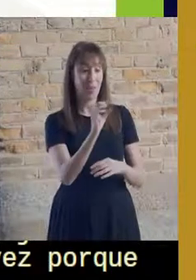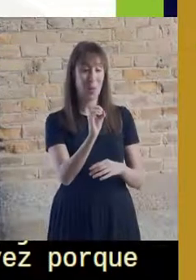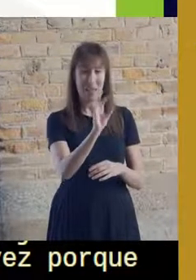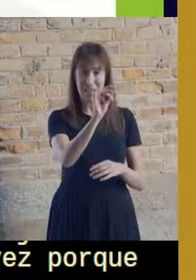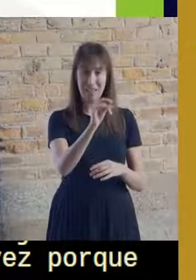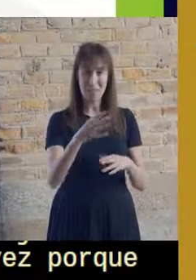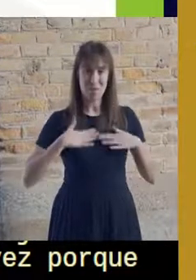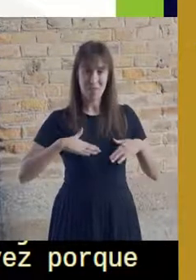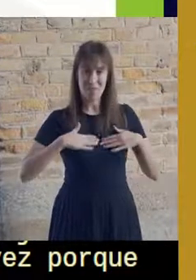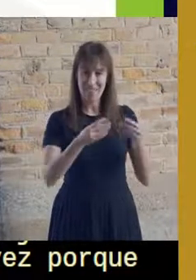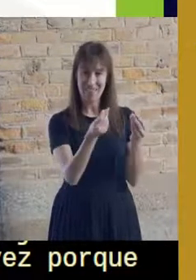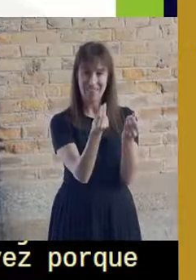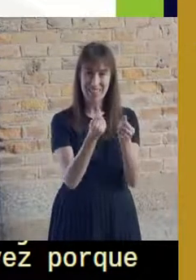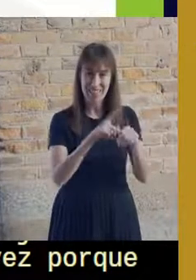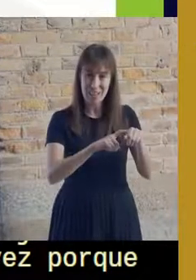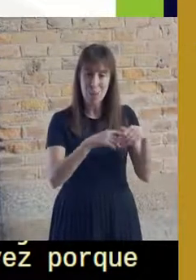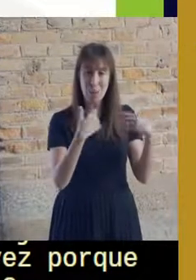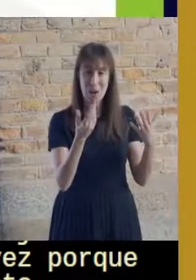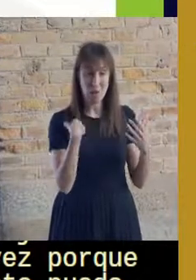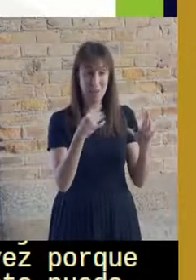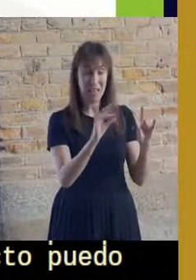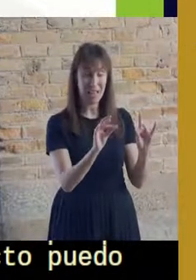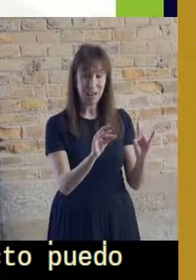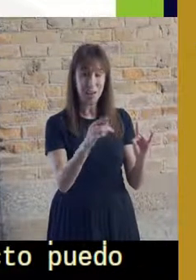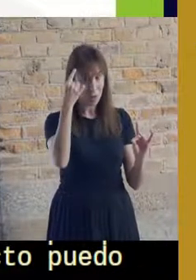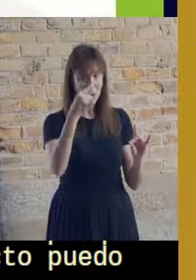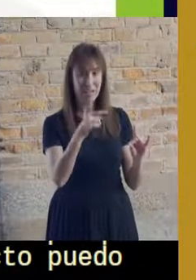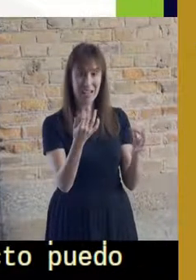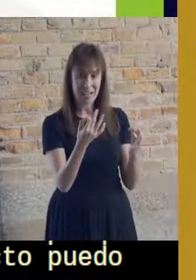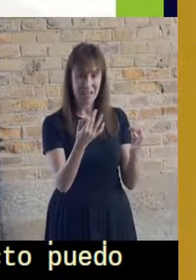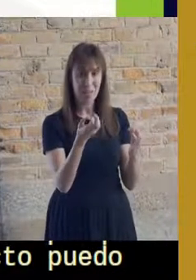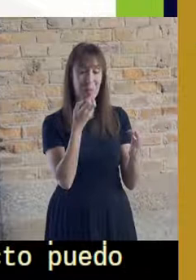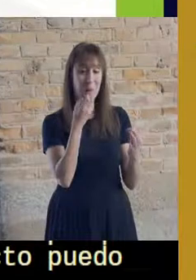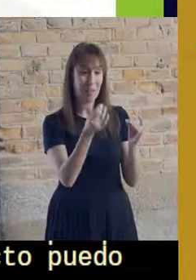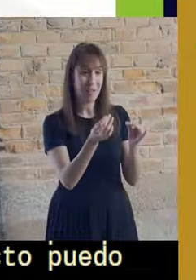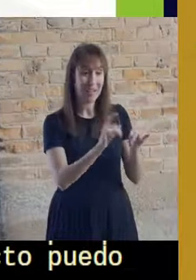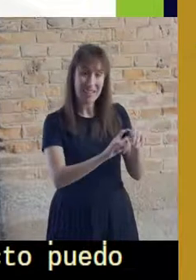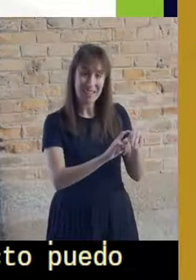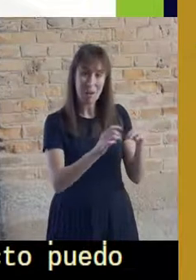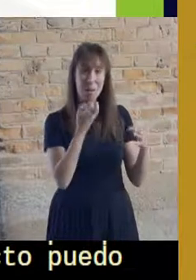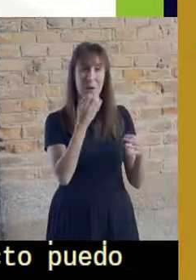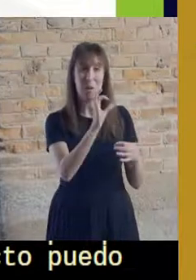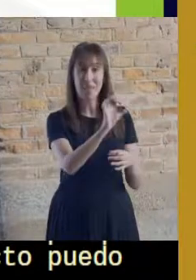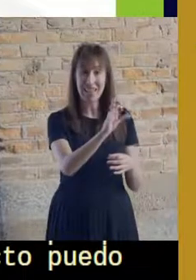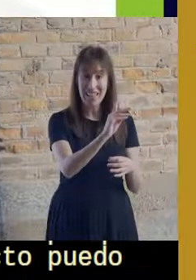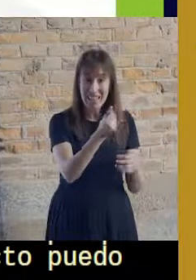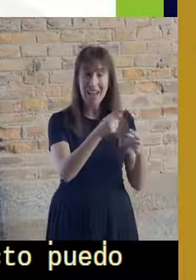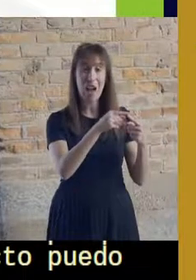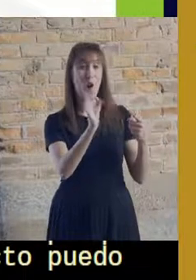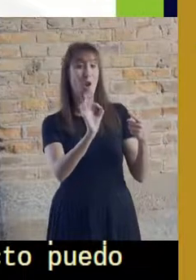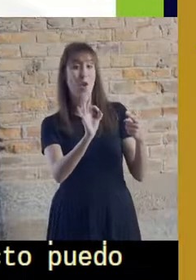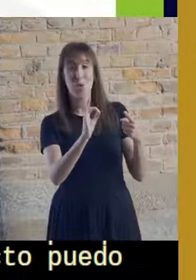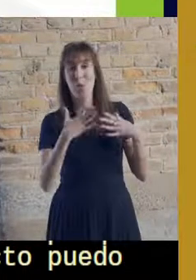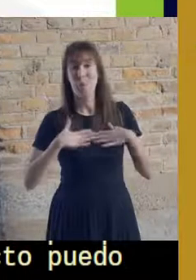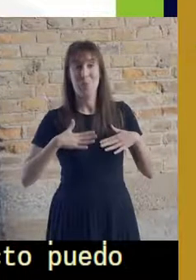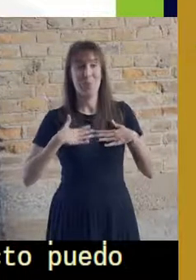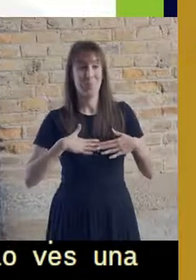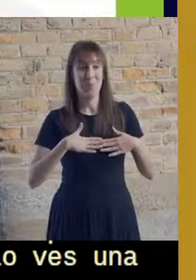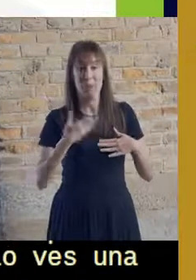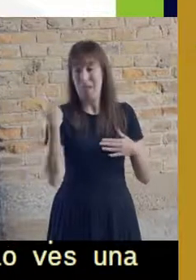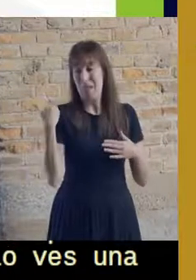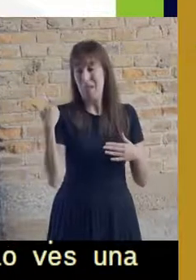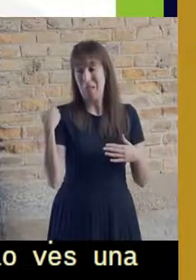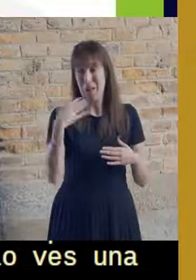de tela uso yo por el tacto puedo decir que utilizas mejor pues es una seda tal o es una tela que compre el otro día al